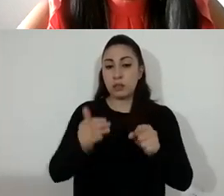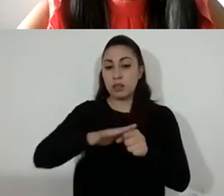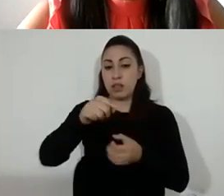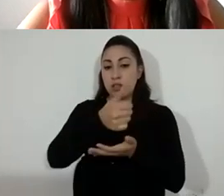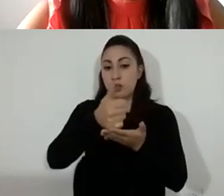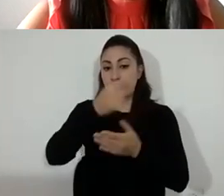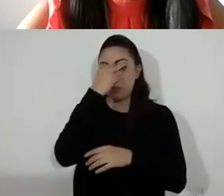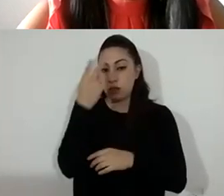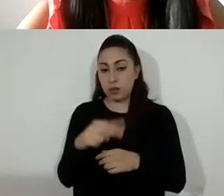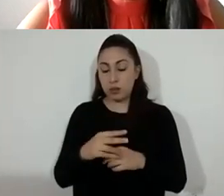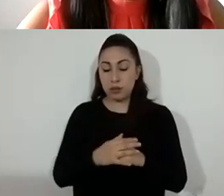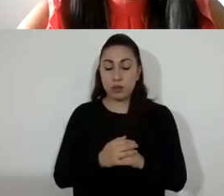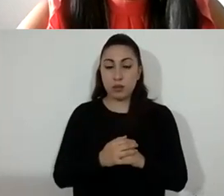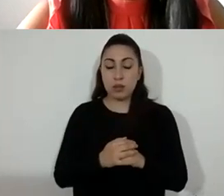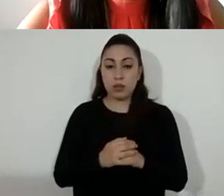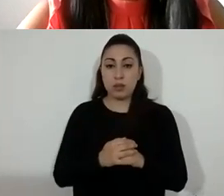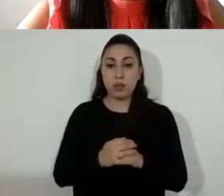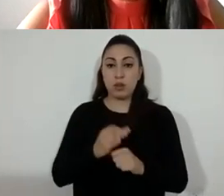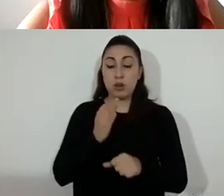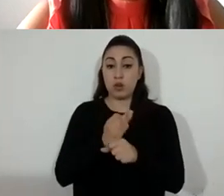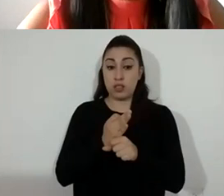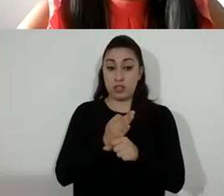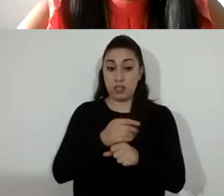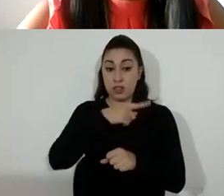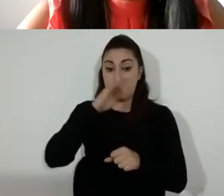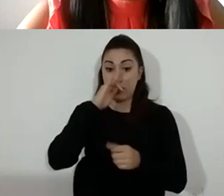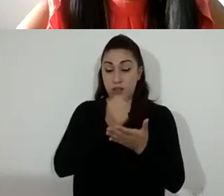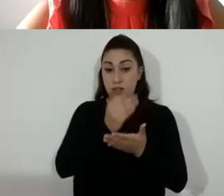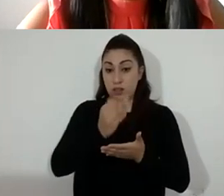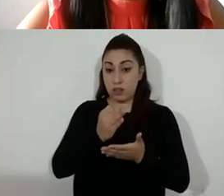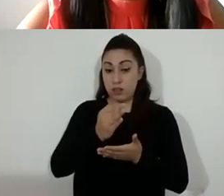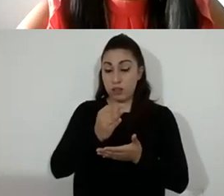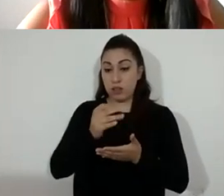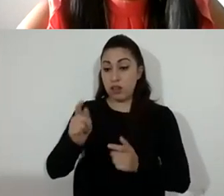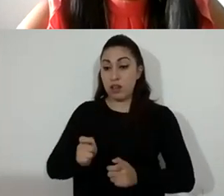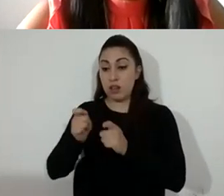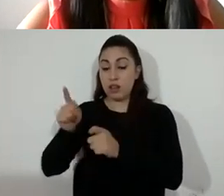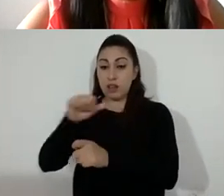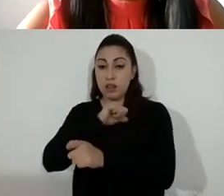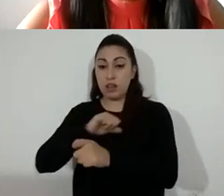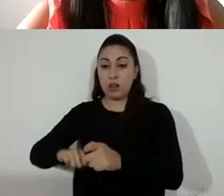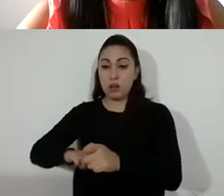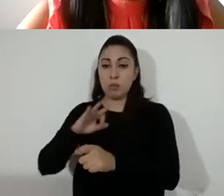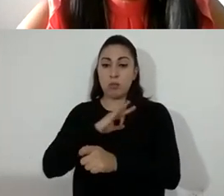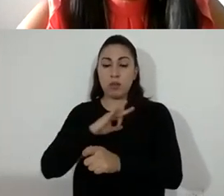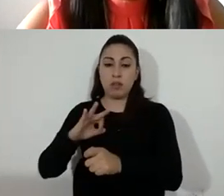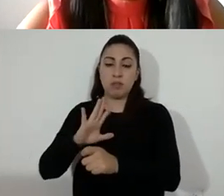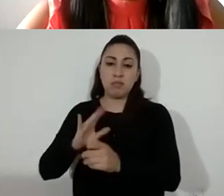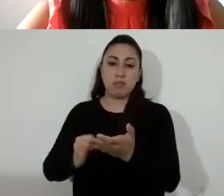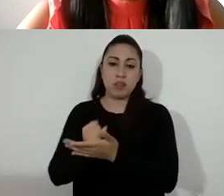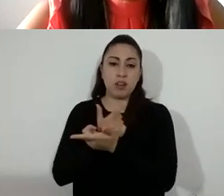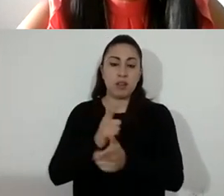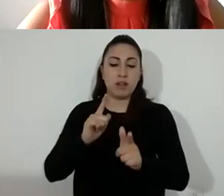decir, nosotros le estamos dando potestad a las alcaldías para vetar el presupuesto participativo.